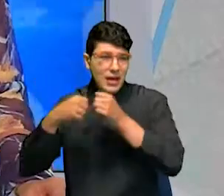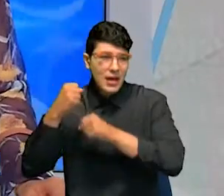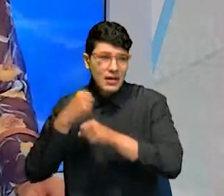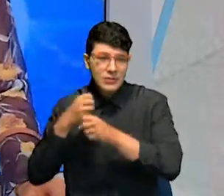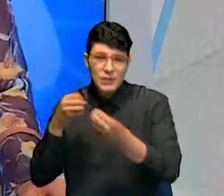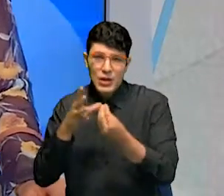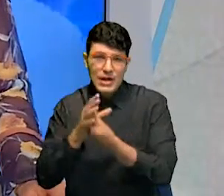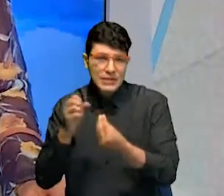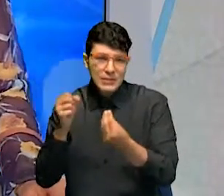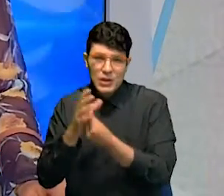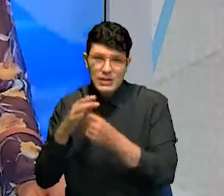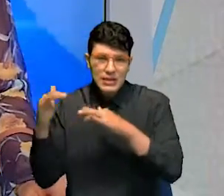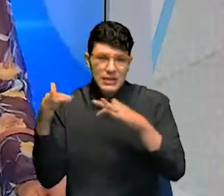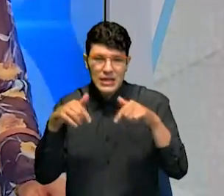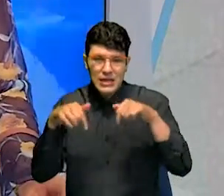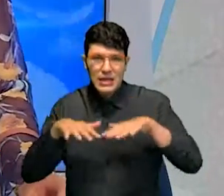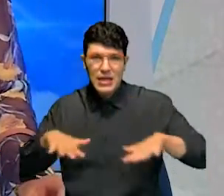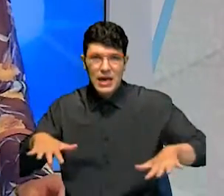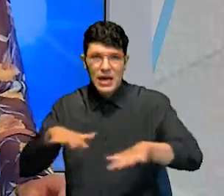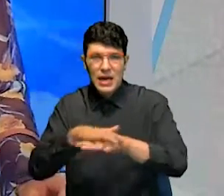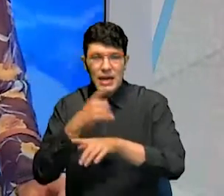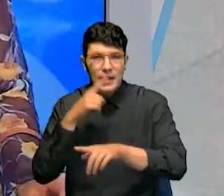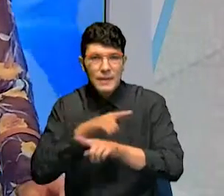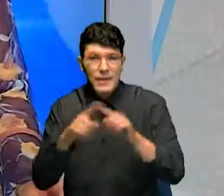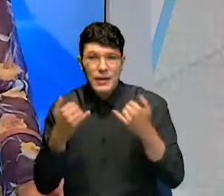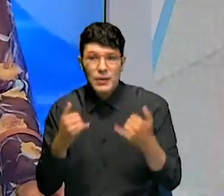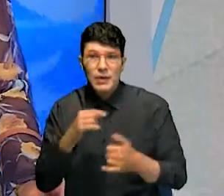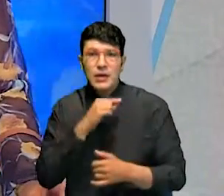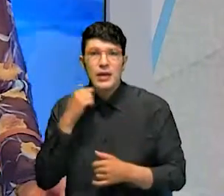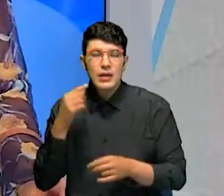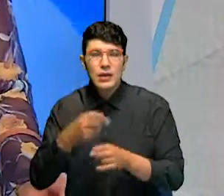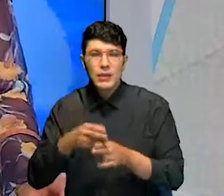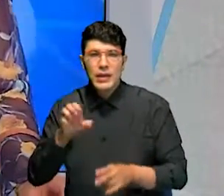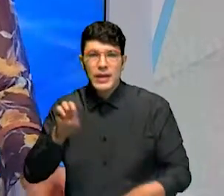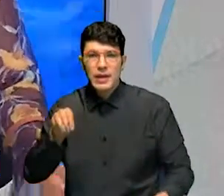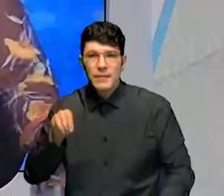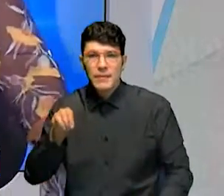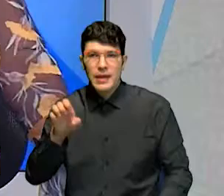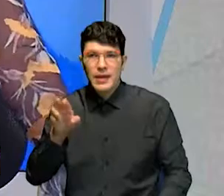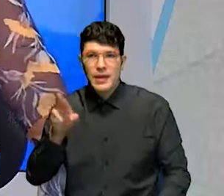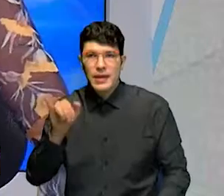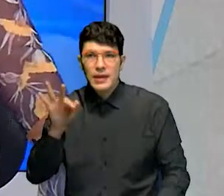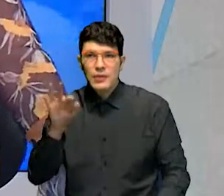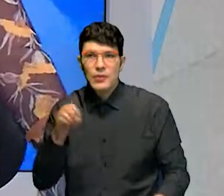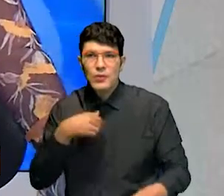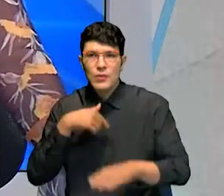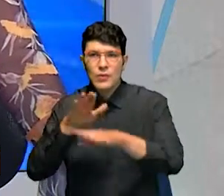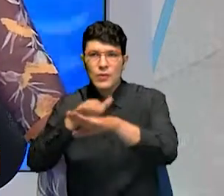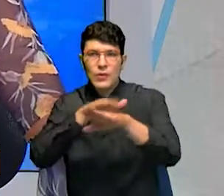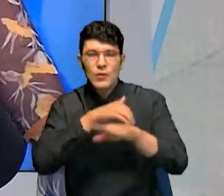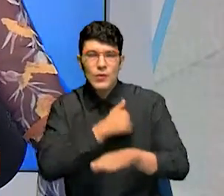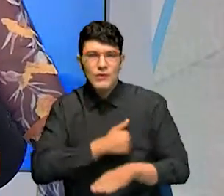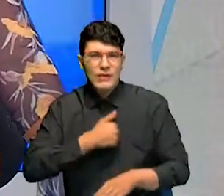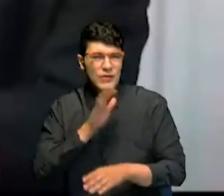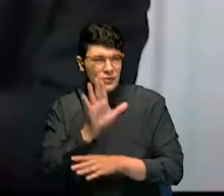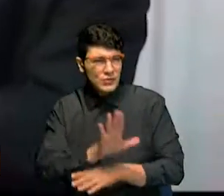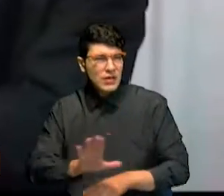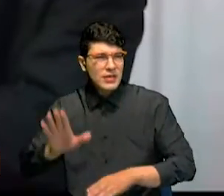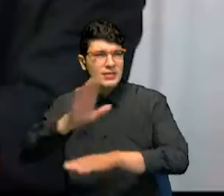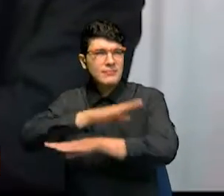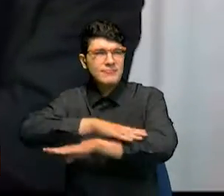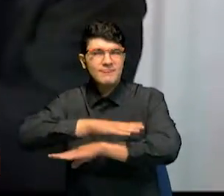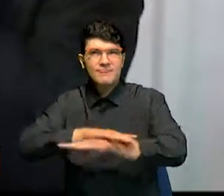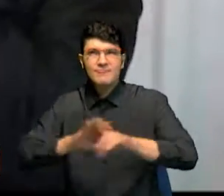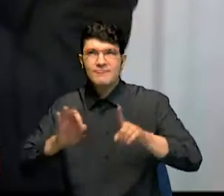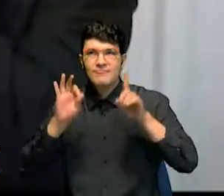generado en la región el obispo a mérito hace un llamado a las insurgencias a la sana y pacífica convivencia como